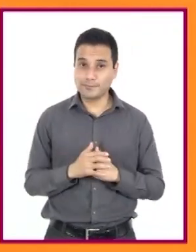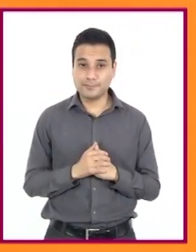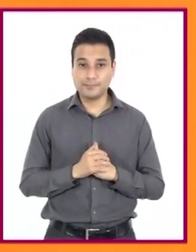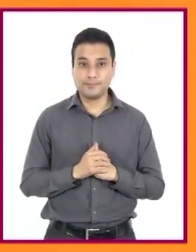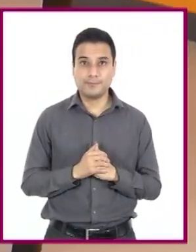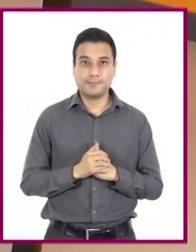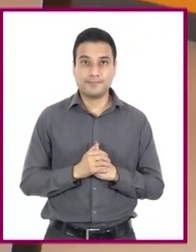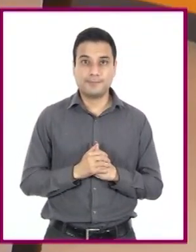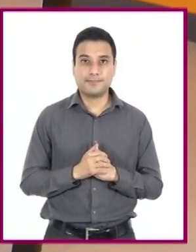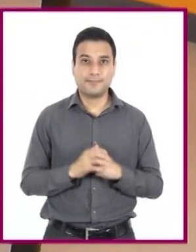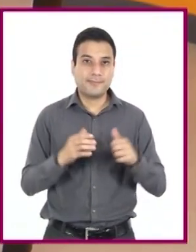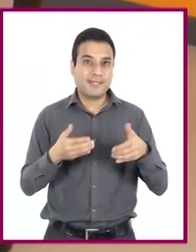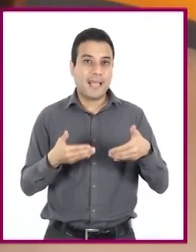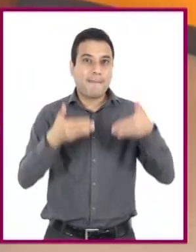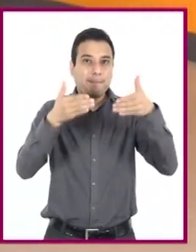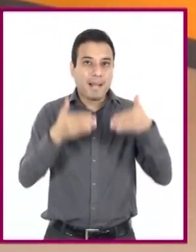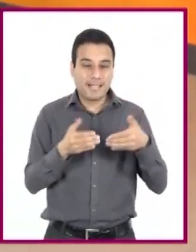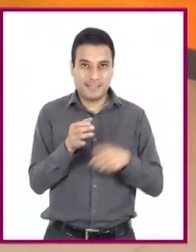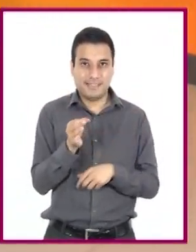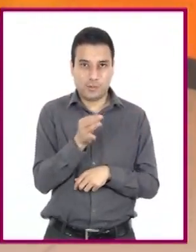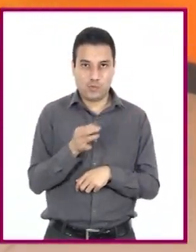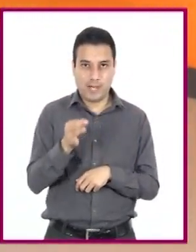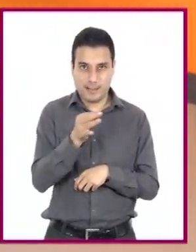Pared celular.